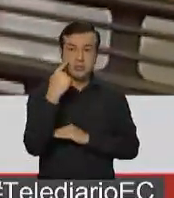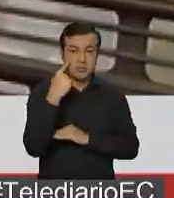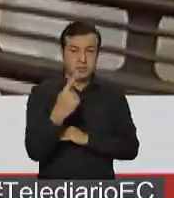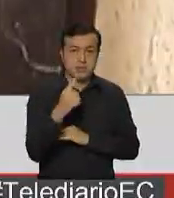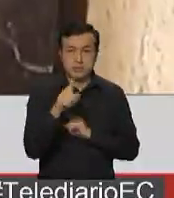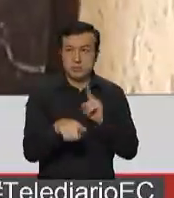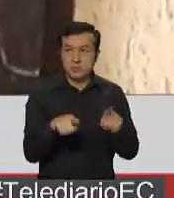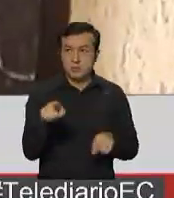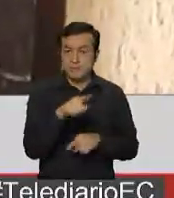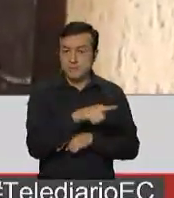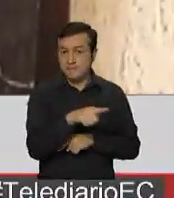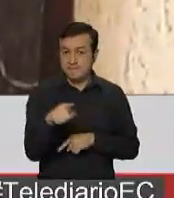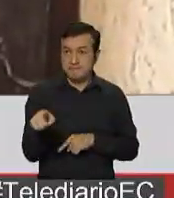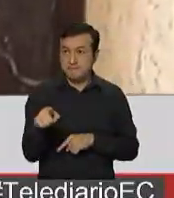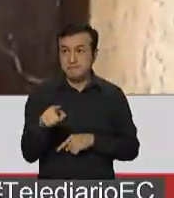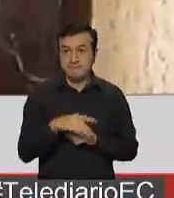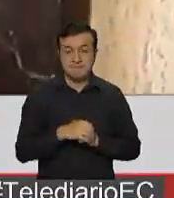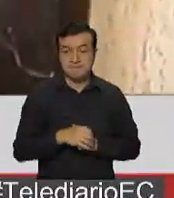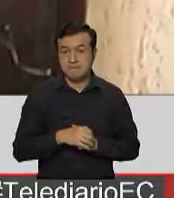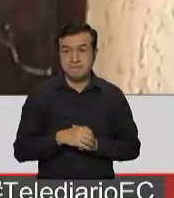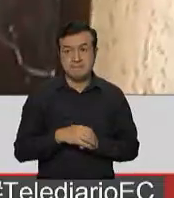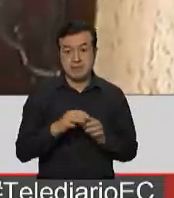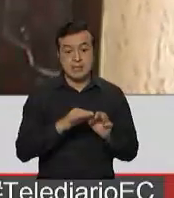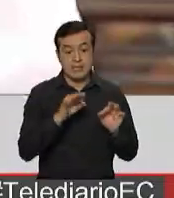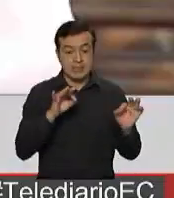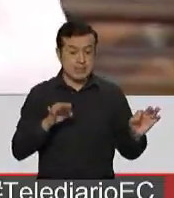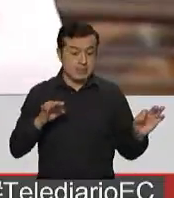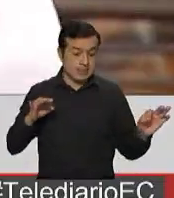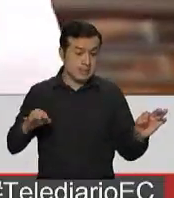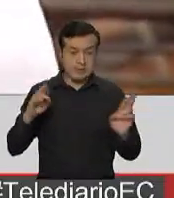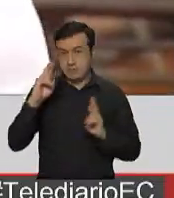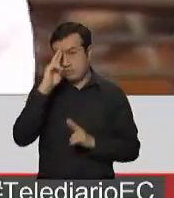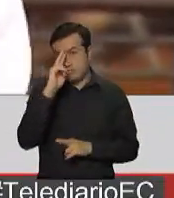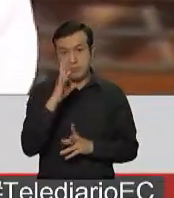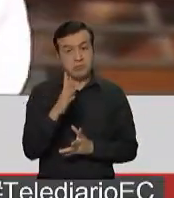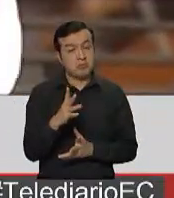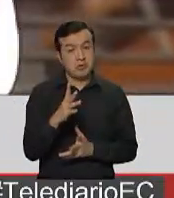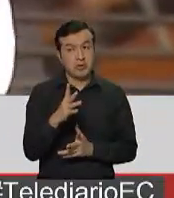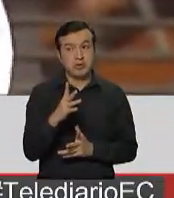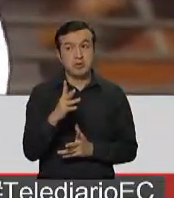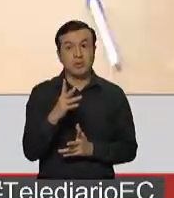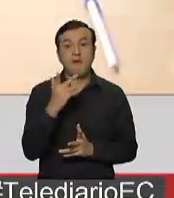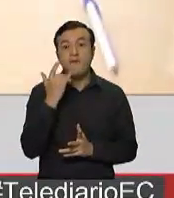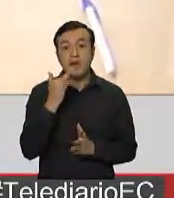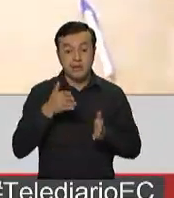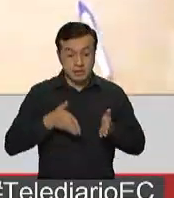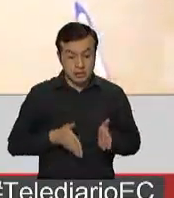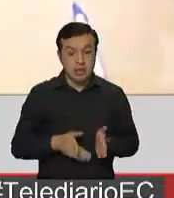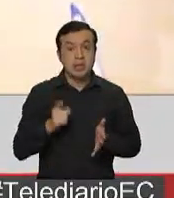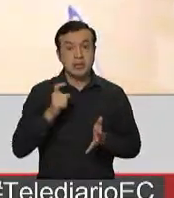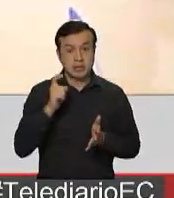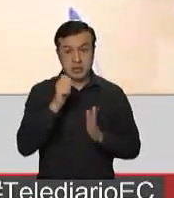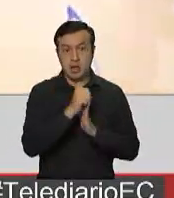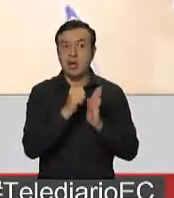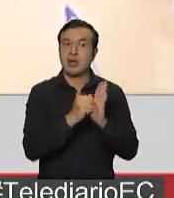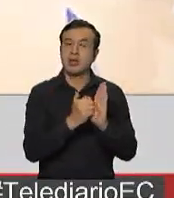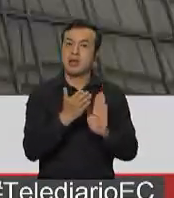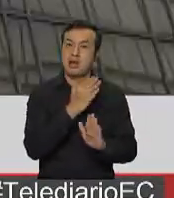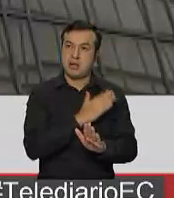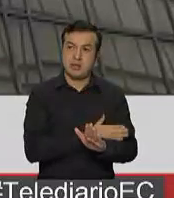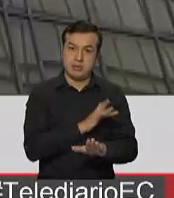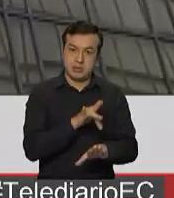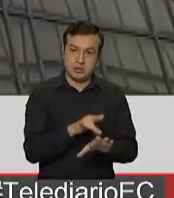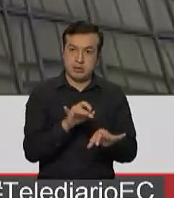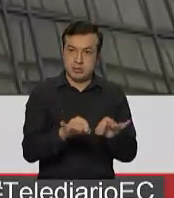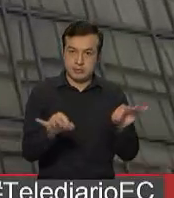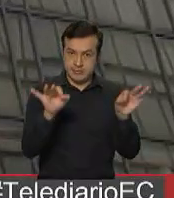no. Aparentemente no hay tanto distanciamiento. El servicio de inscripción de nacimiento también necesita agendamiento previo.